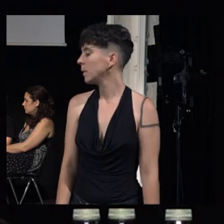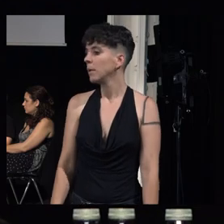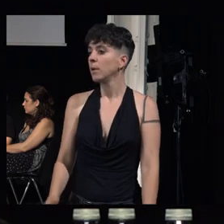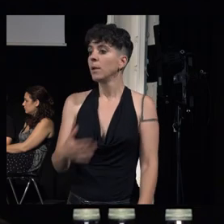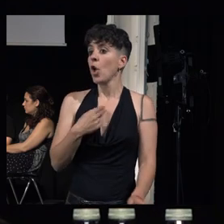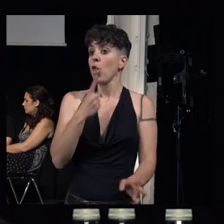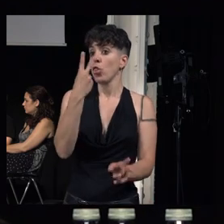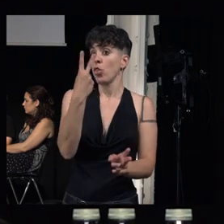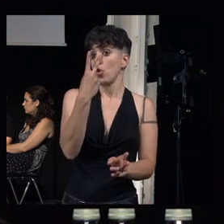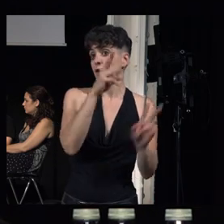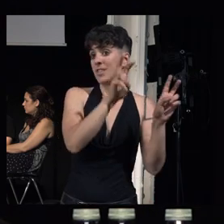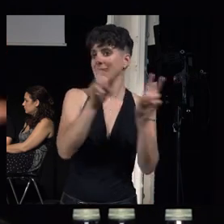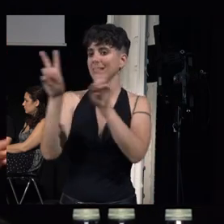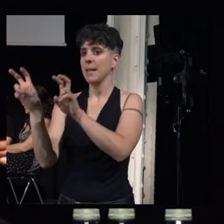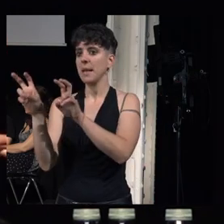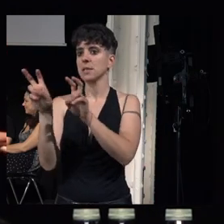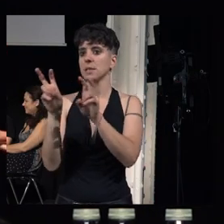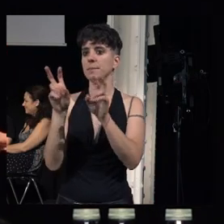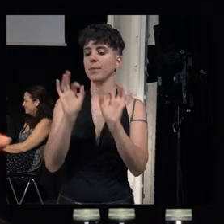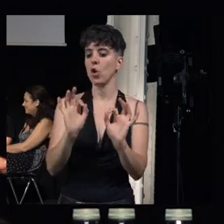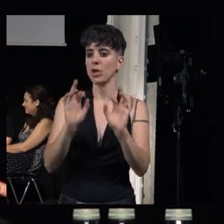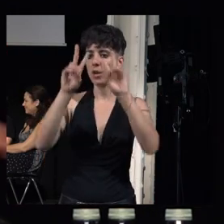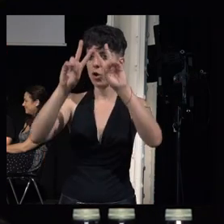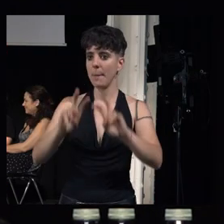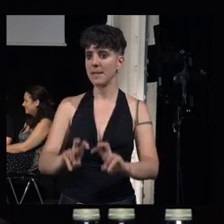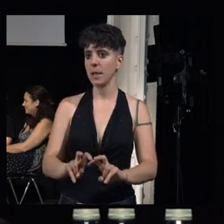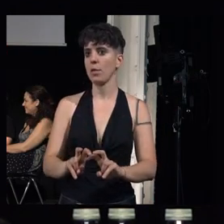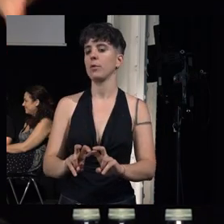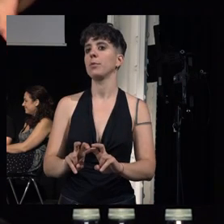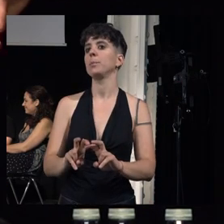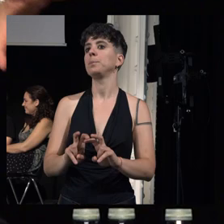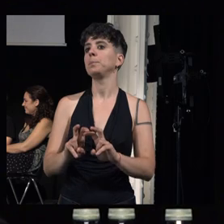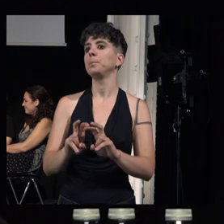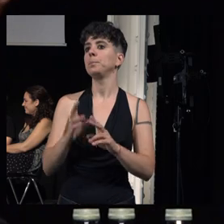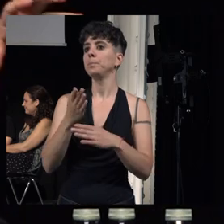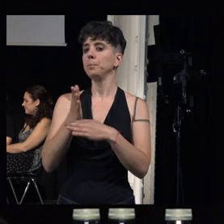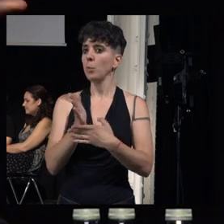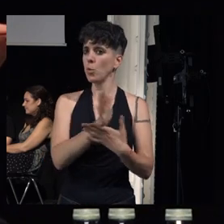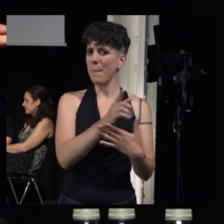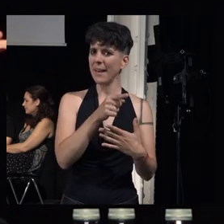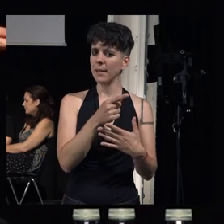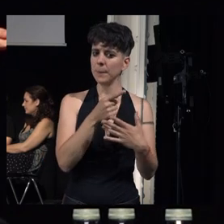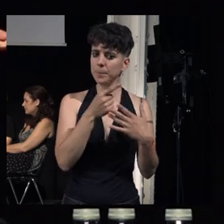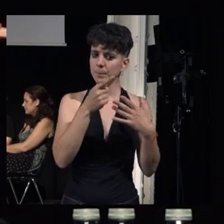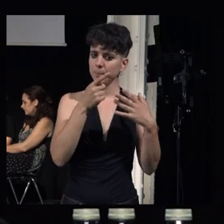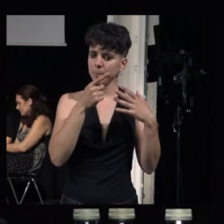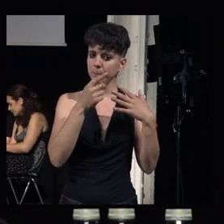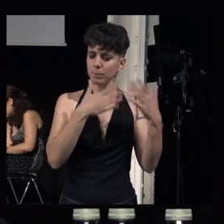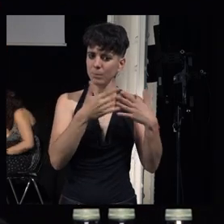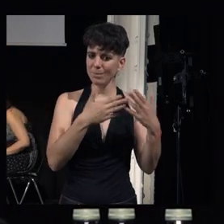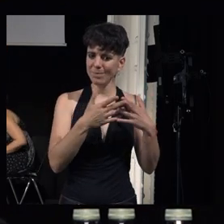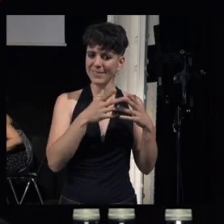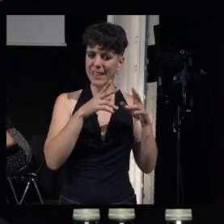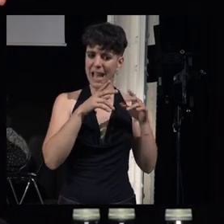Quería poner estas dos cuestiones, ¿no? En concreto en la investigación, por un lado, cómo hemos articulado esta relación entre hablar de procesos de